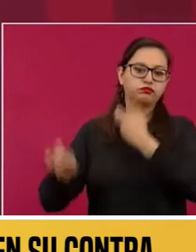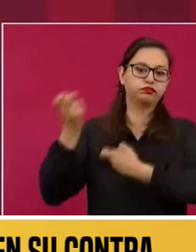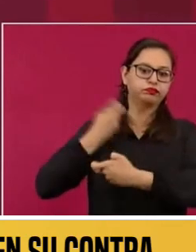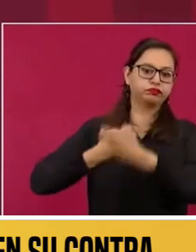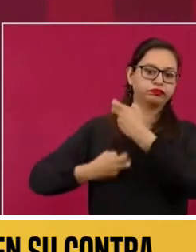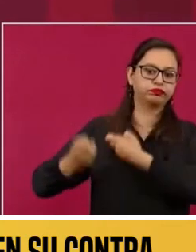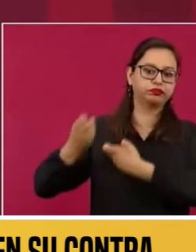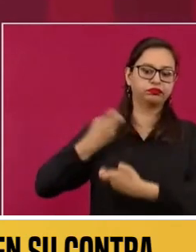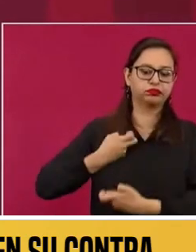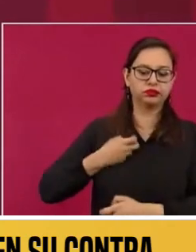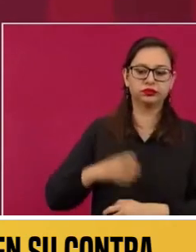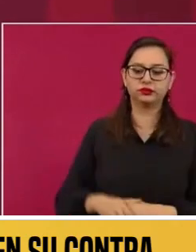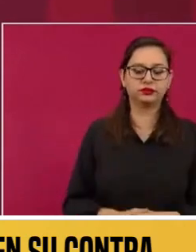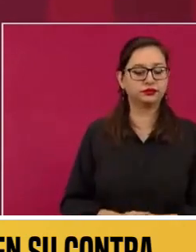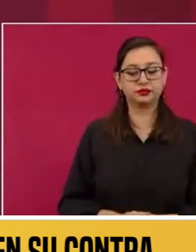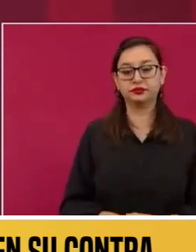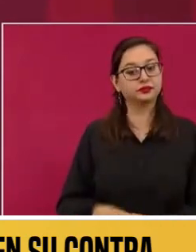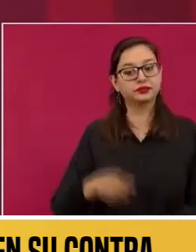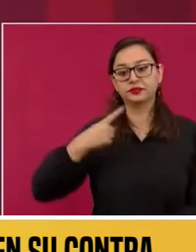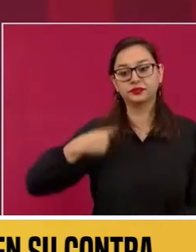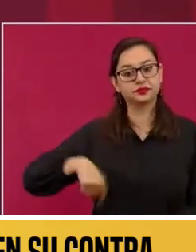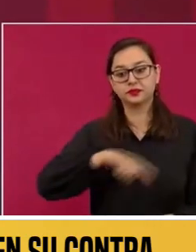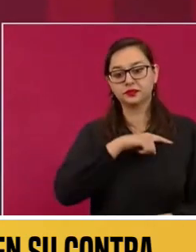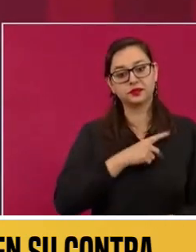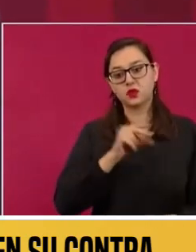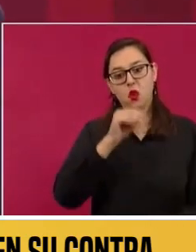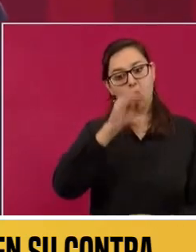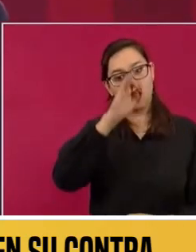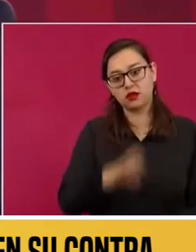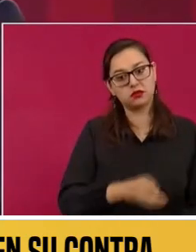Entonces, nosotros no aceptamos eso.